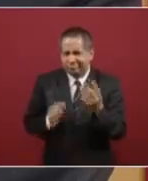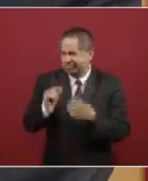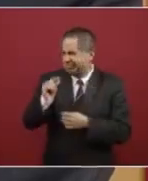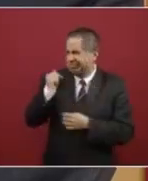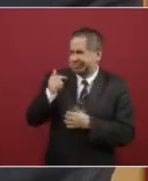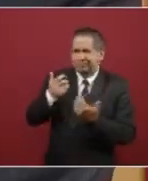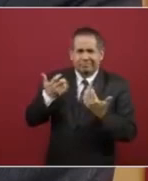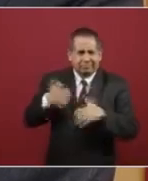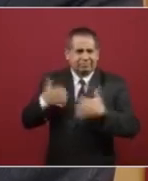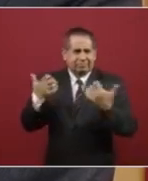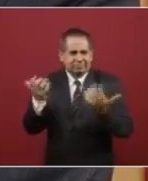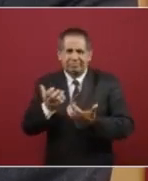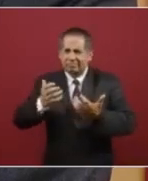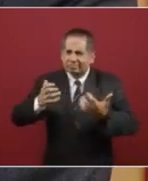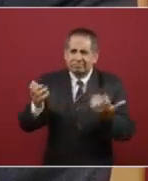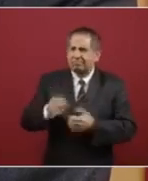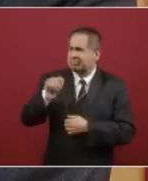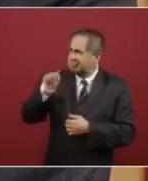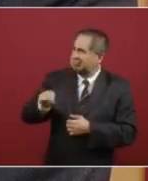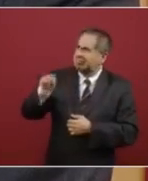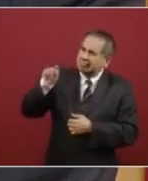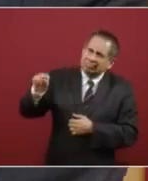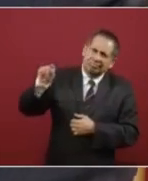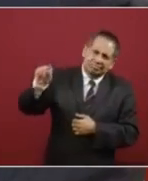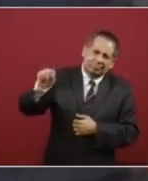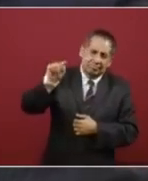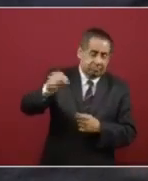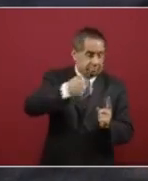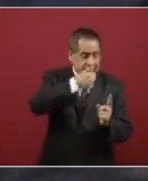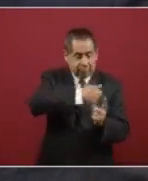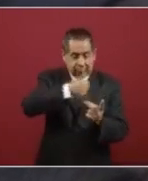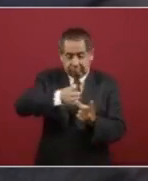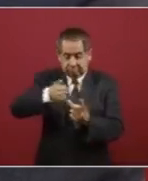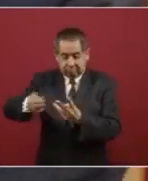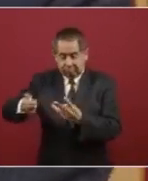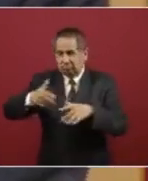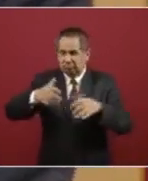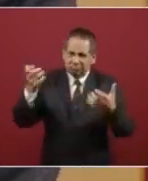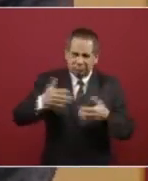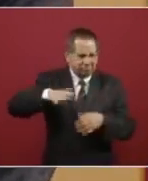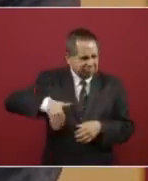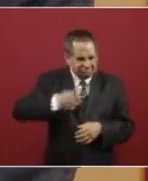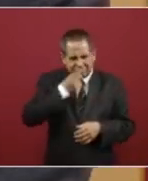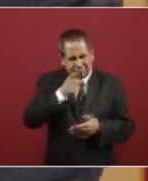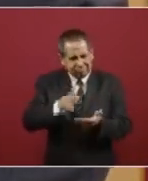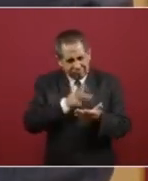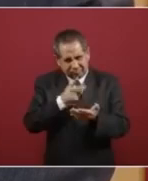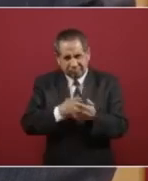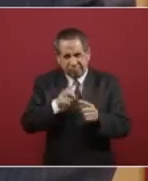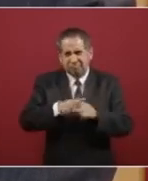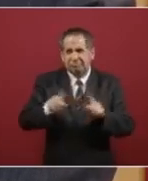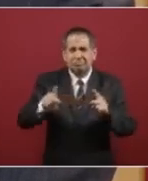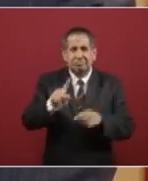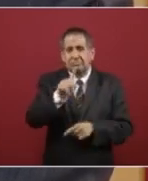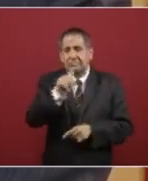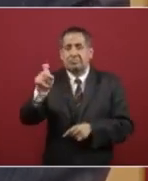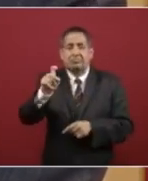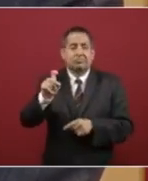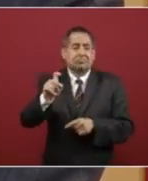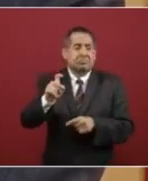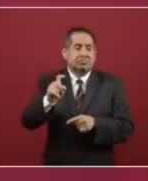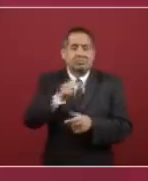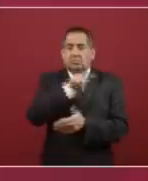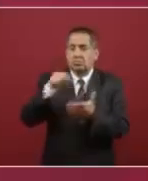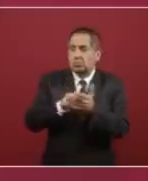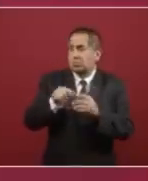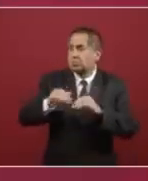recientemente han hecho refinerías, cada una de ellas, lo dije y lo repito, ha hecho más de 100 refinerías.